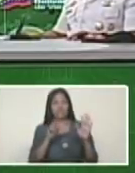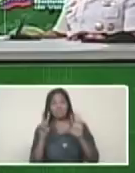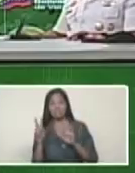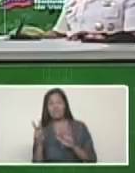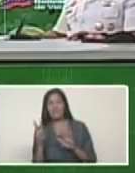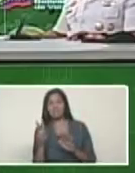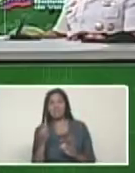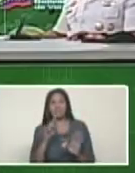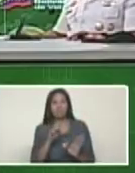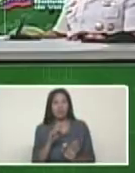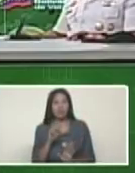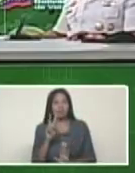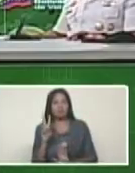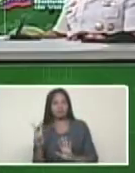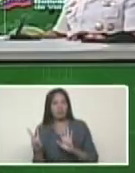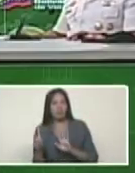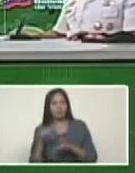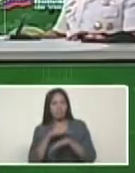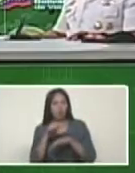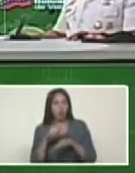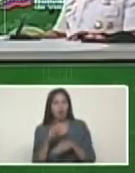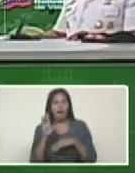hasta 8 horas, como aparece en el video,